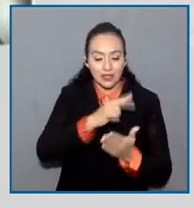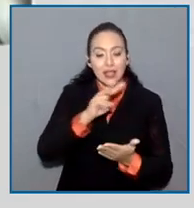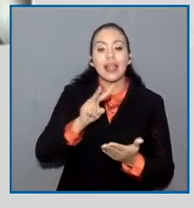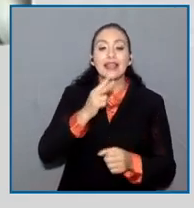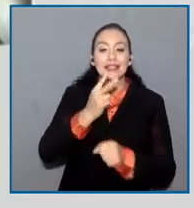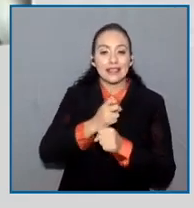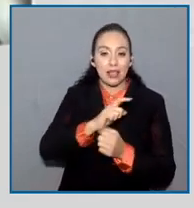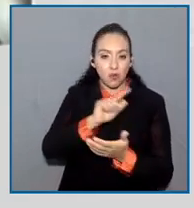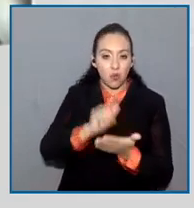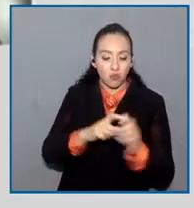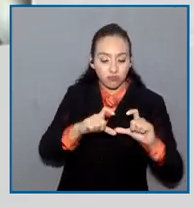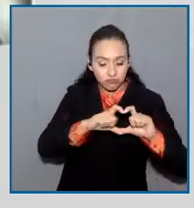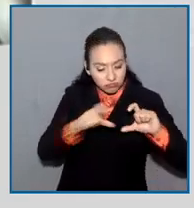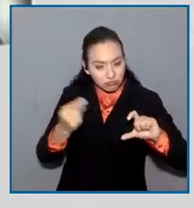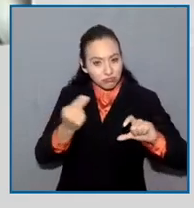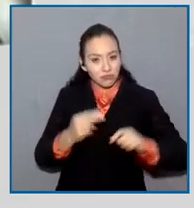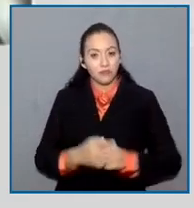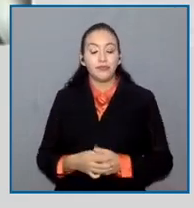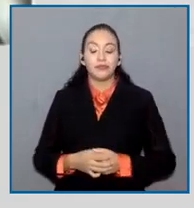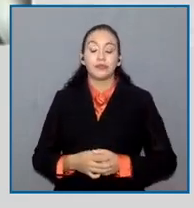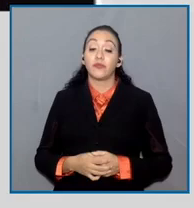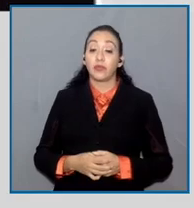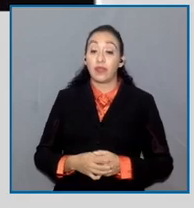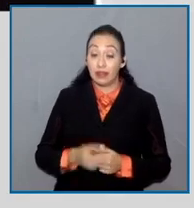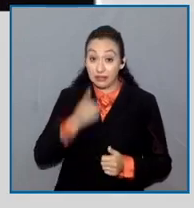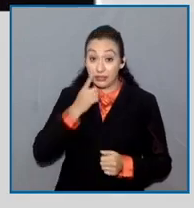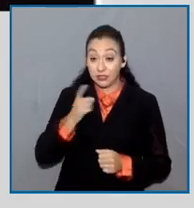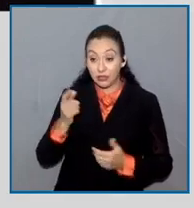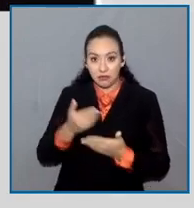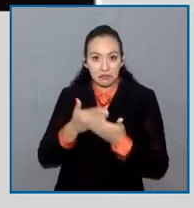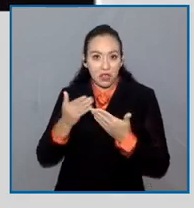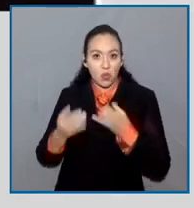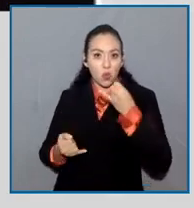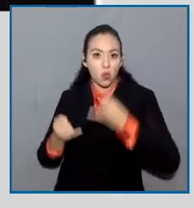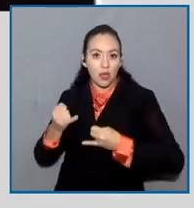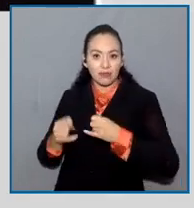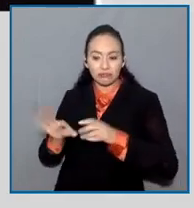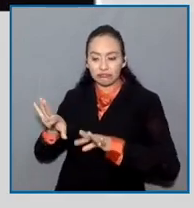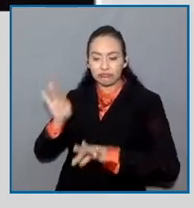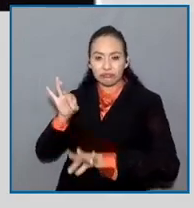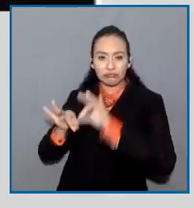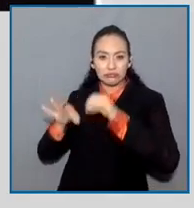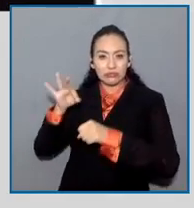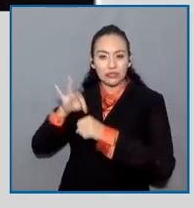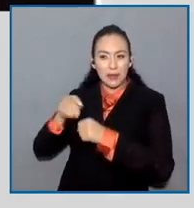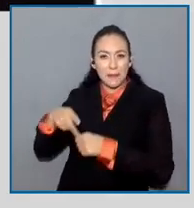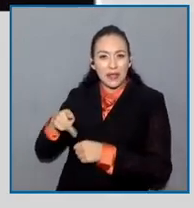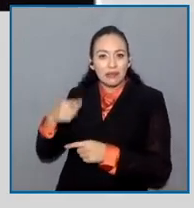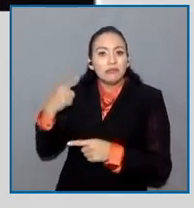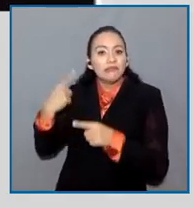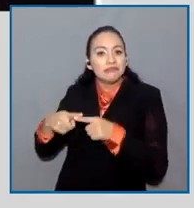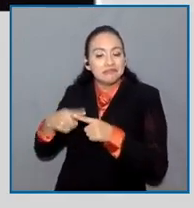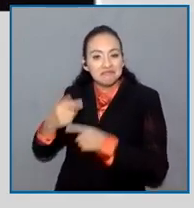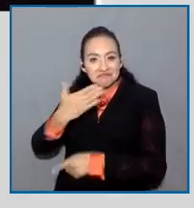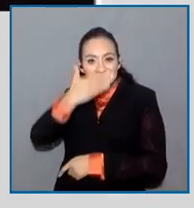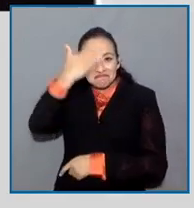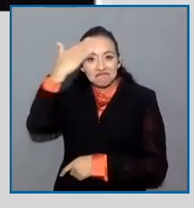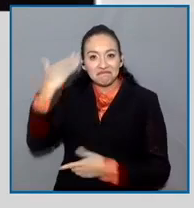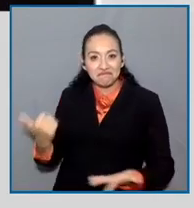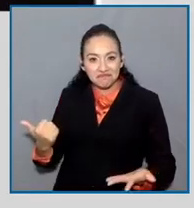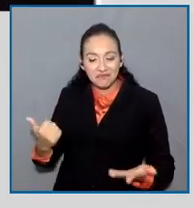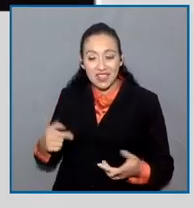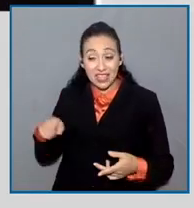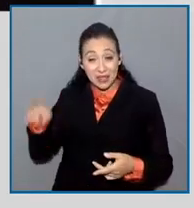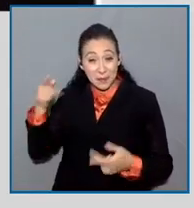de jueces sin rostro violenta el debido proceso. Me parece que prever en la Constitución jueces de esta naturaleza no es un